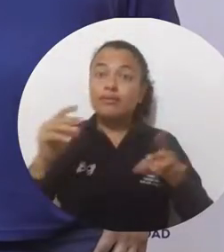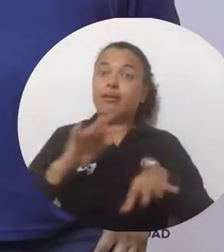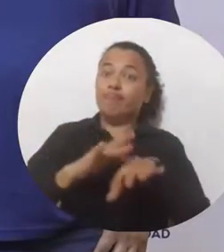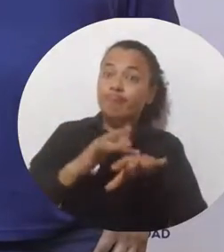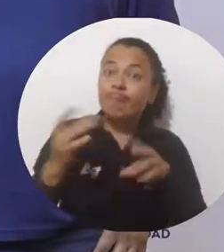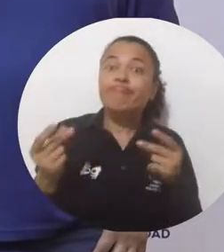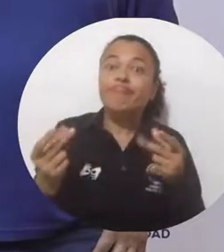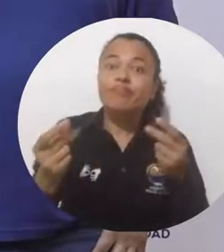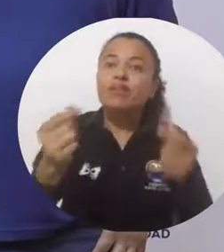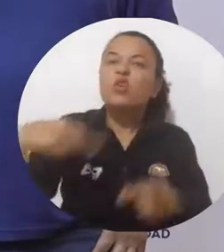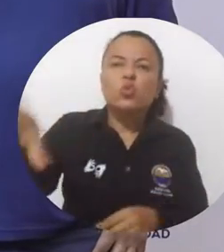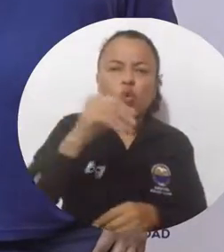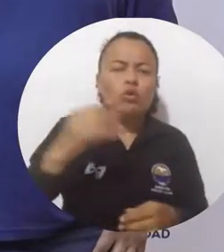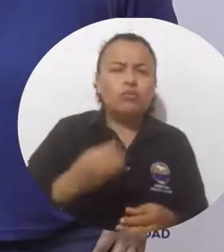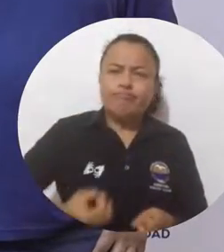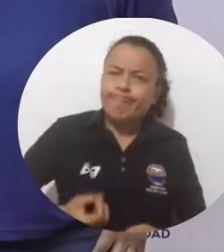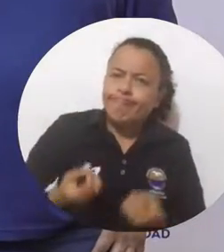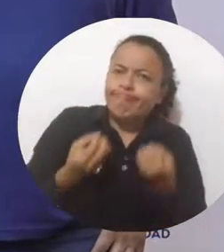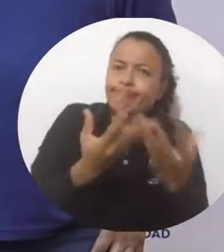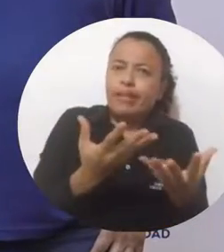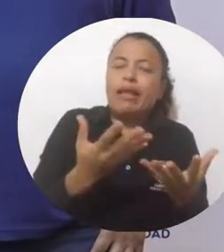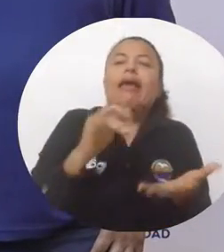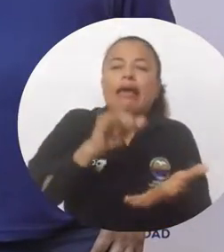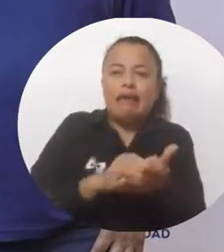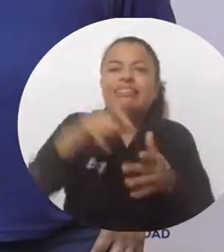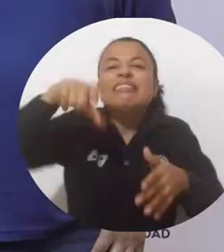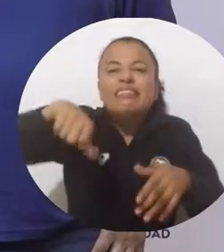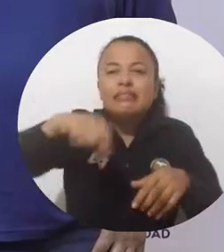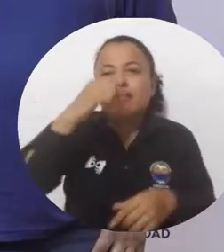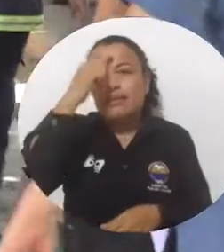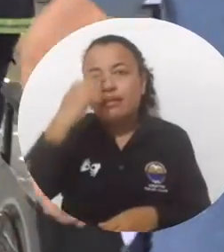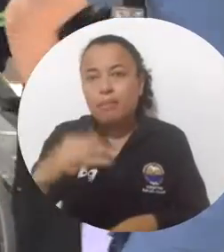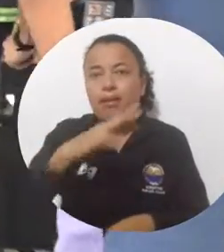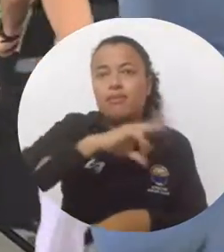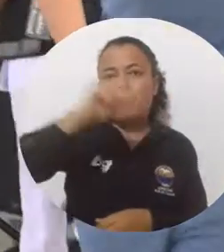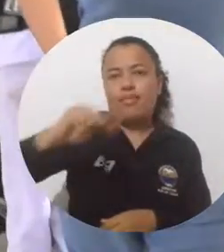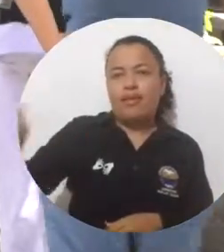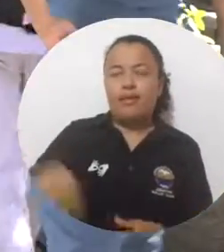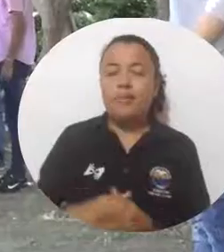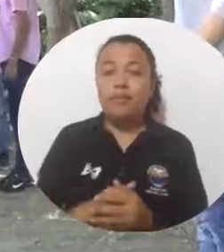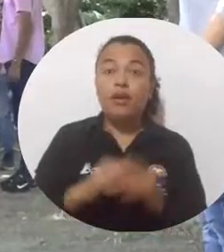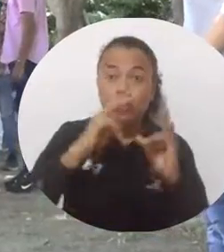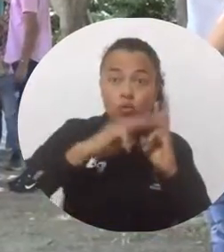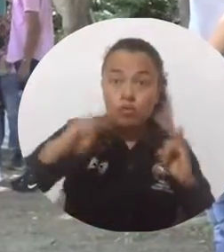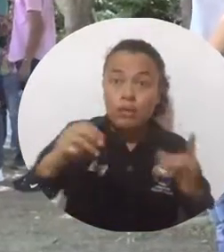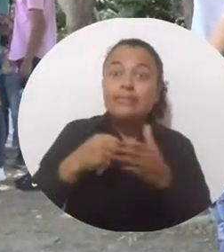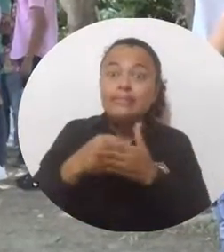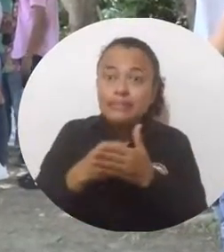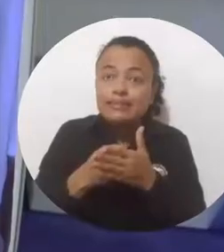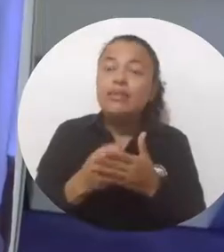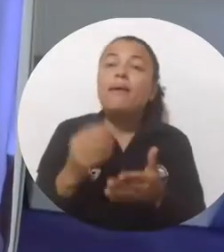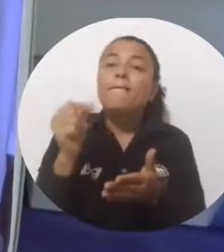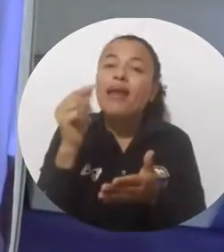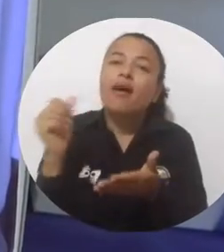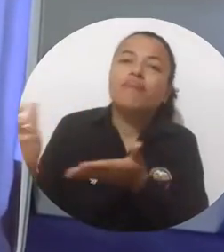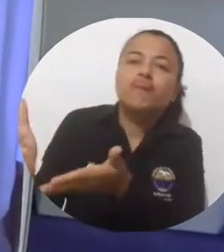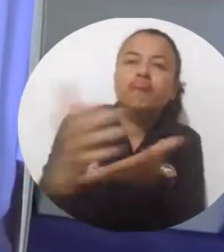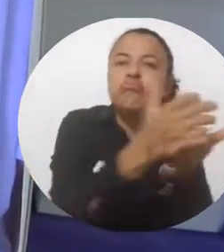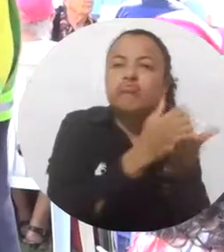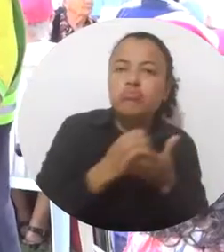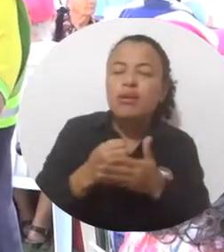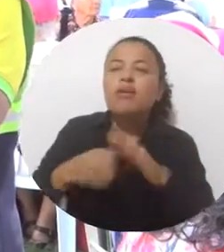causas, inspirarnos a dar lo mejor de todos nosotros, lo necesita Santa Marta y el Magdalena. Unimagdalena seguirá liderando la recolección de estas